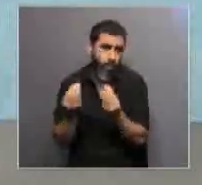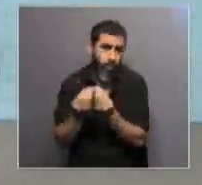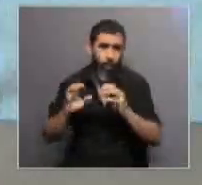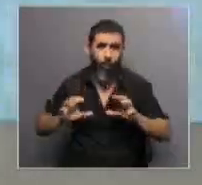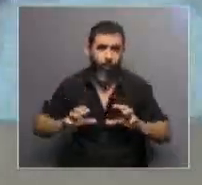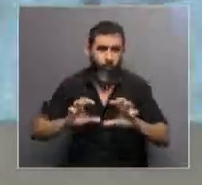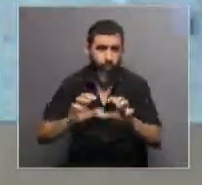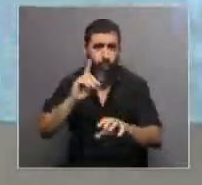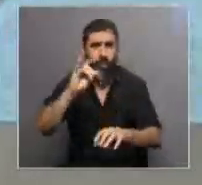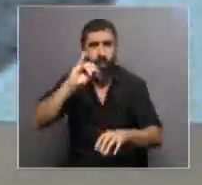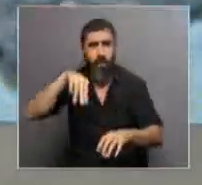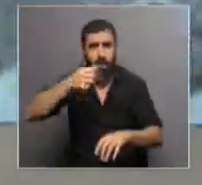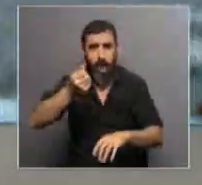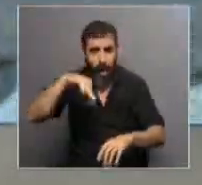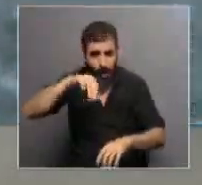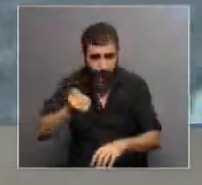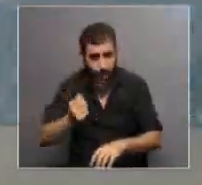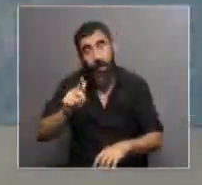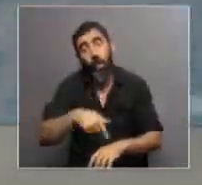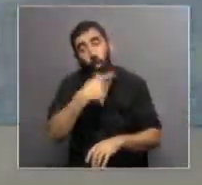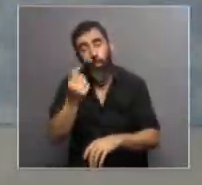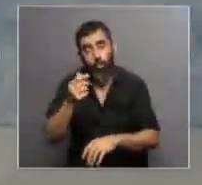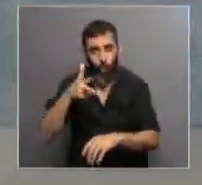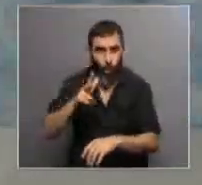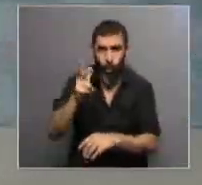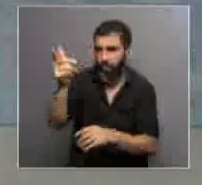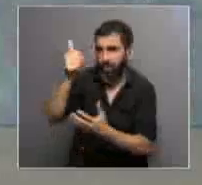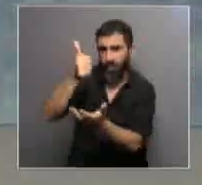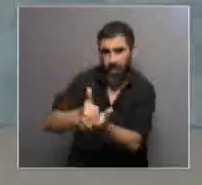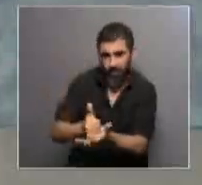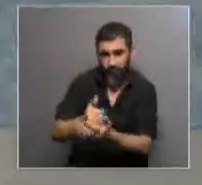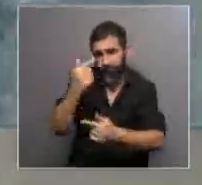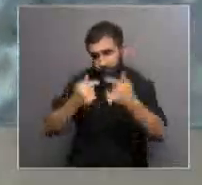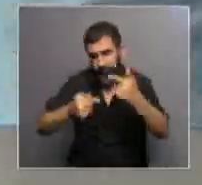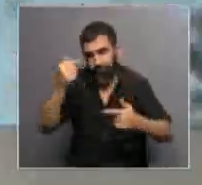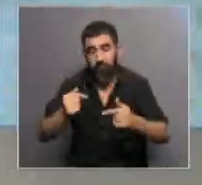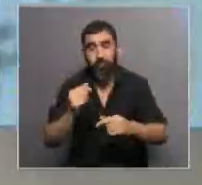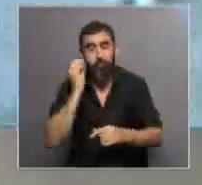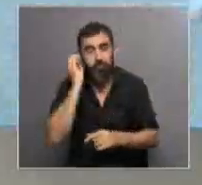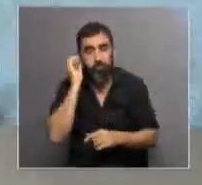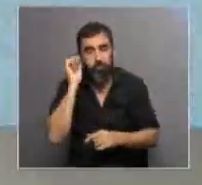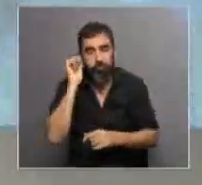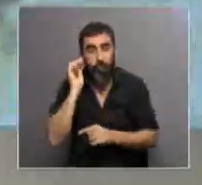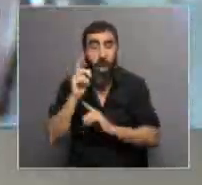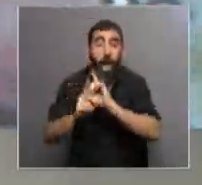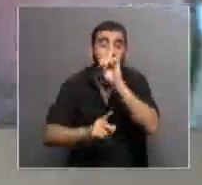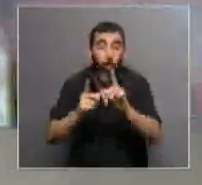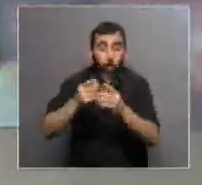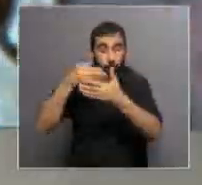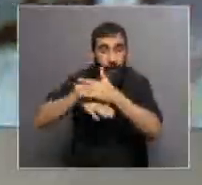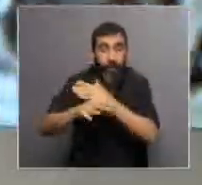de la dinama a otros hombres que están en rol y algunos habían ingresado inclusive a la